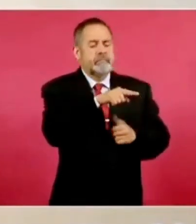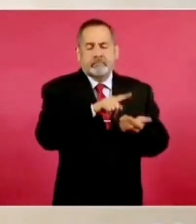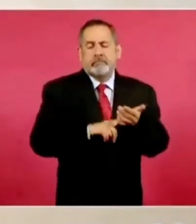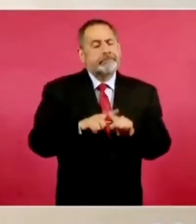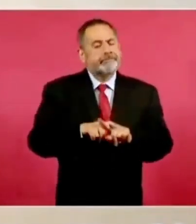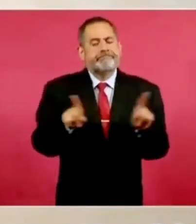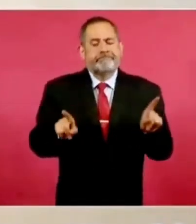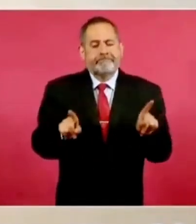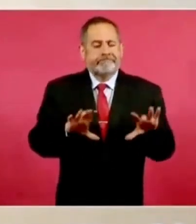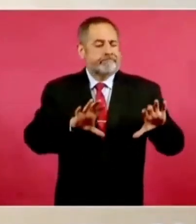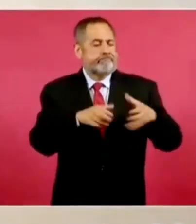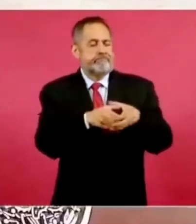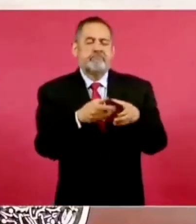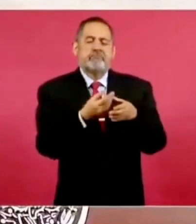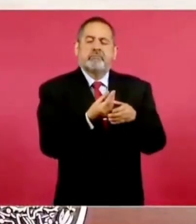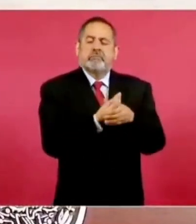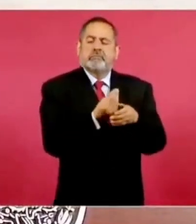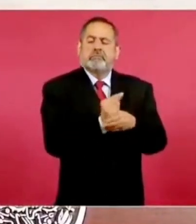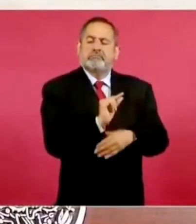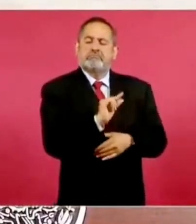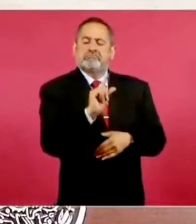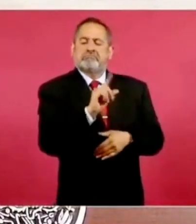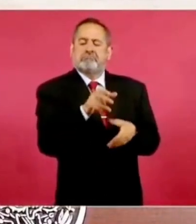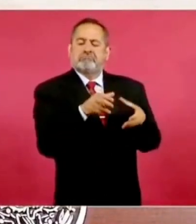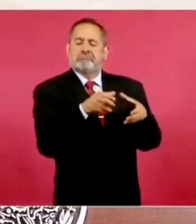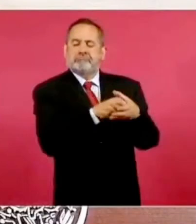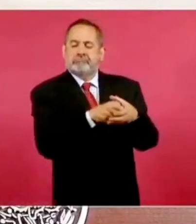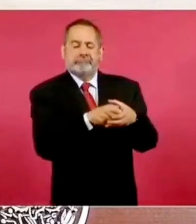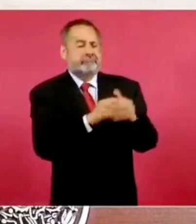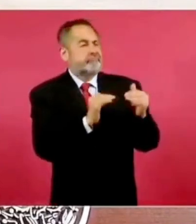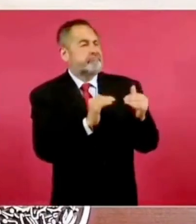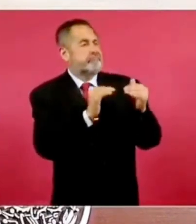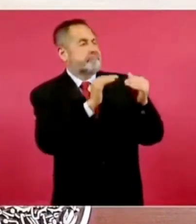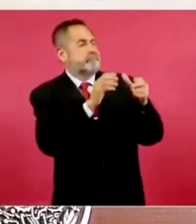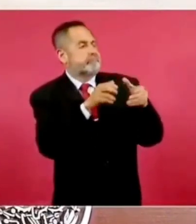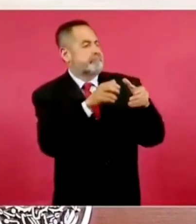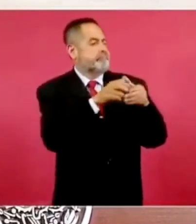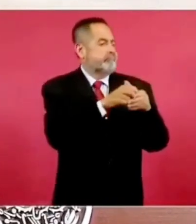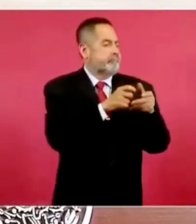representaba a la élite, a los de arriba,